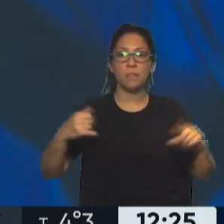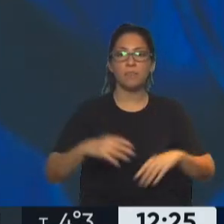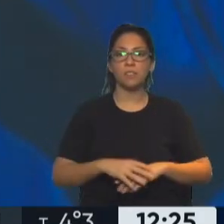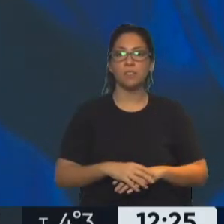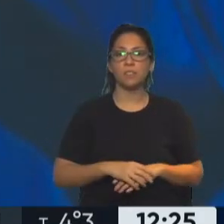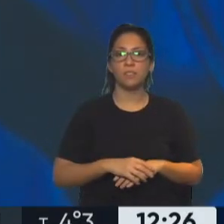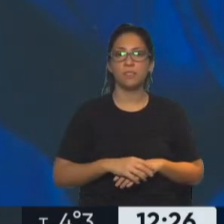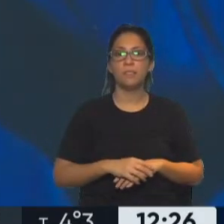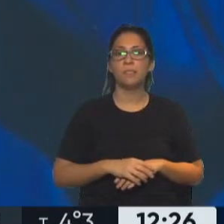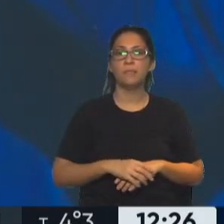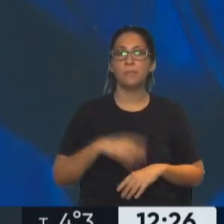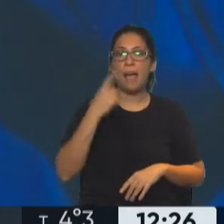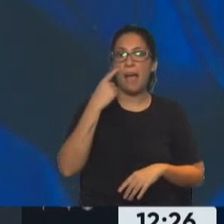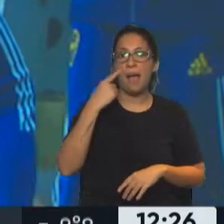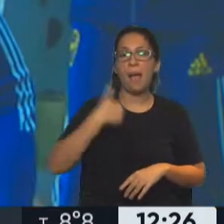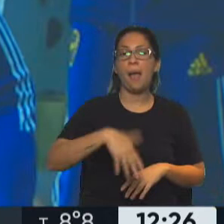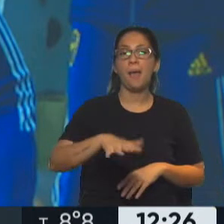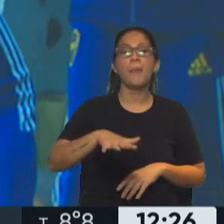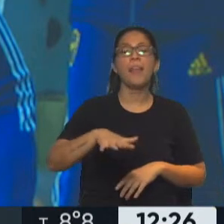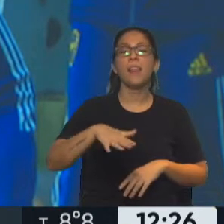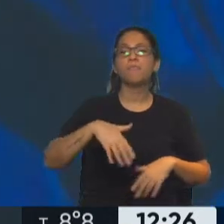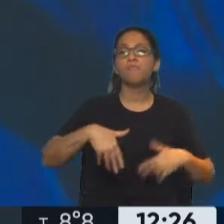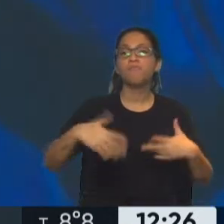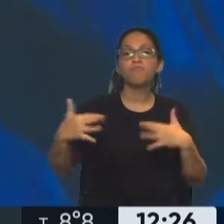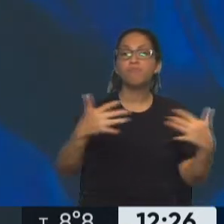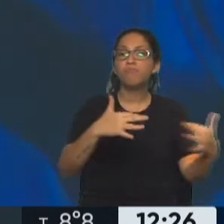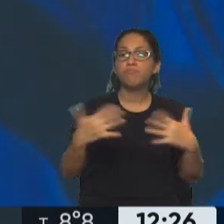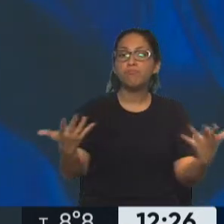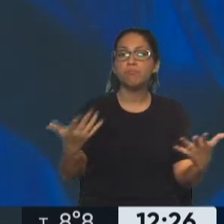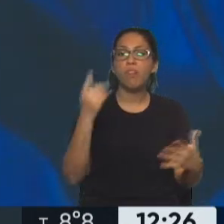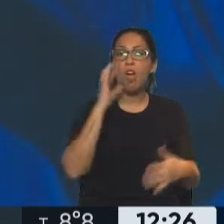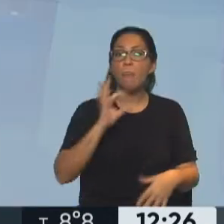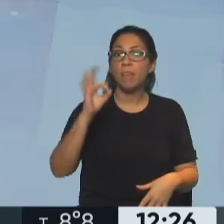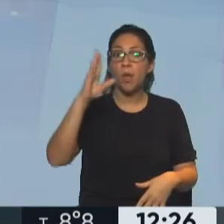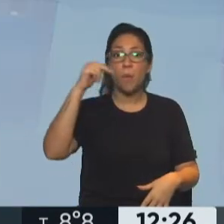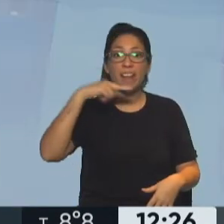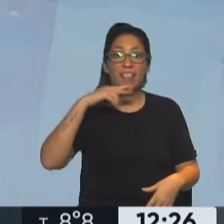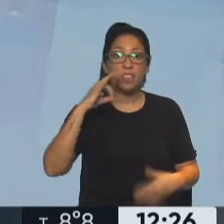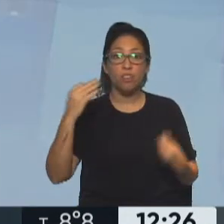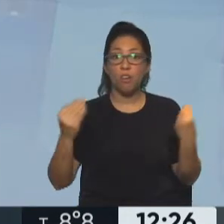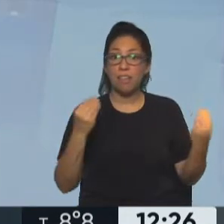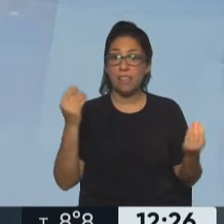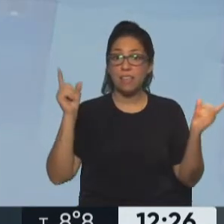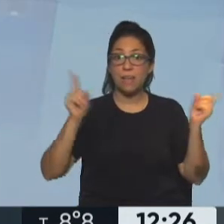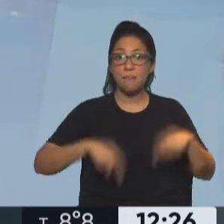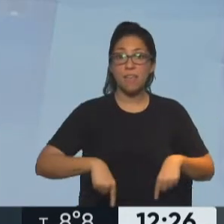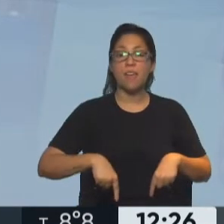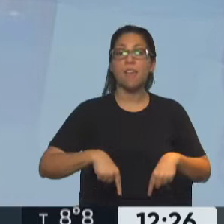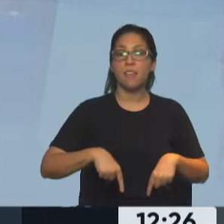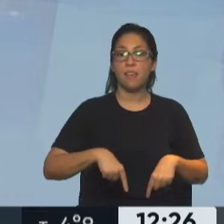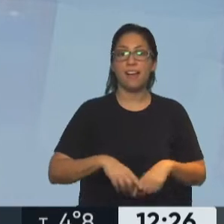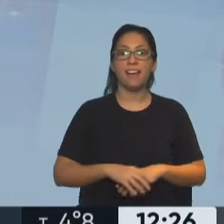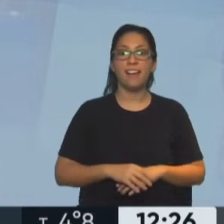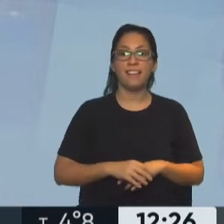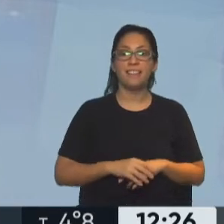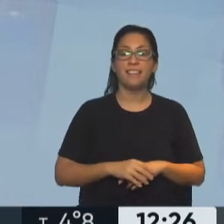primera presentación después de una semana controvertida, donde también está la opinión de Darío Benedetto, que dejó varios títulos, no solo el de